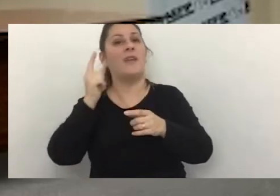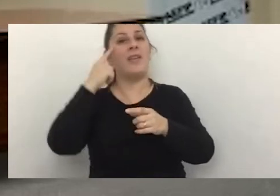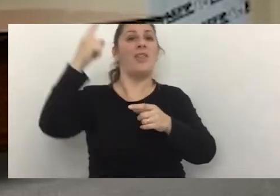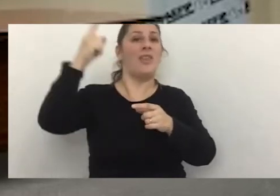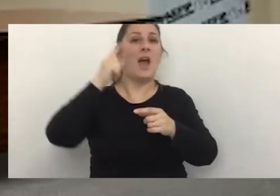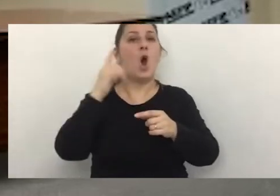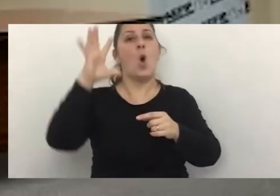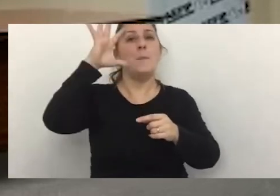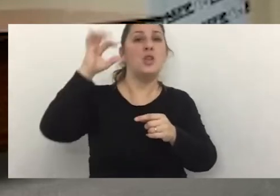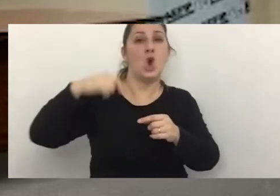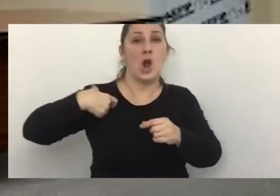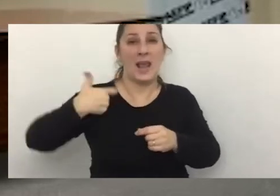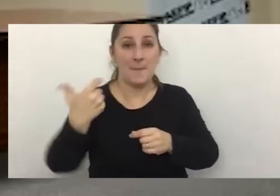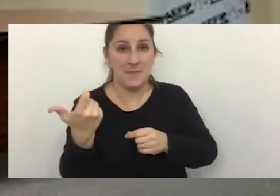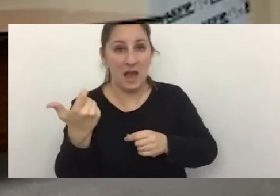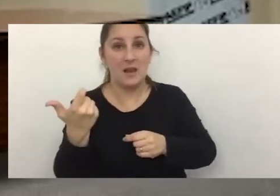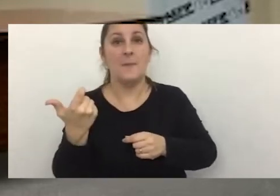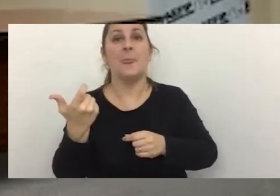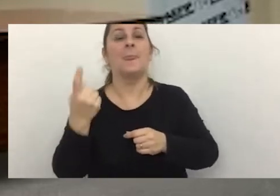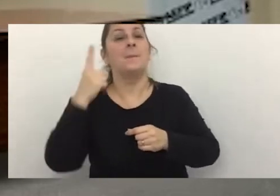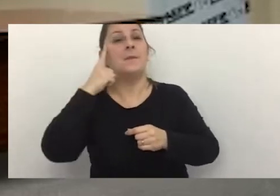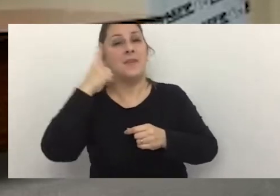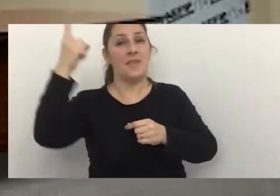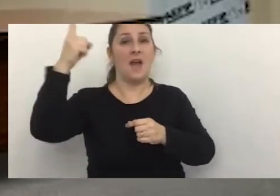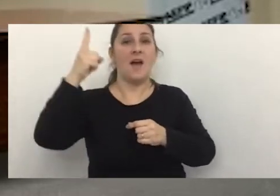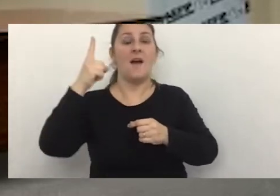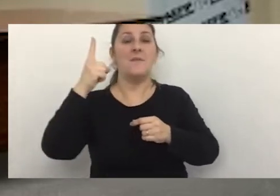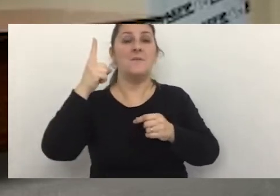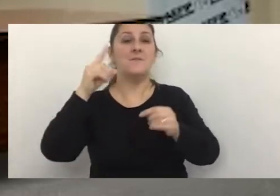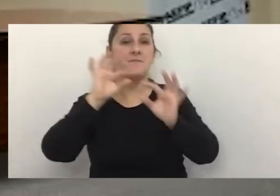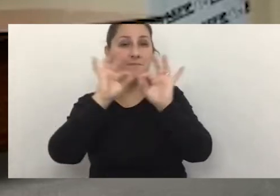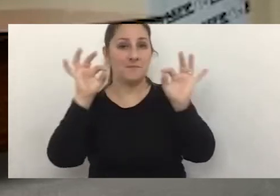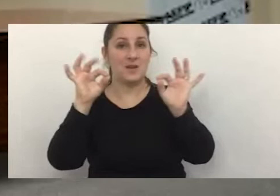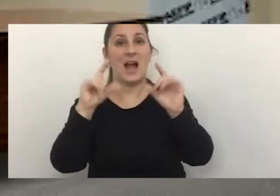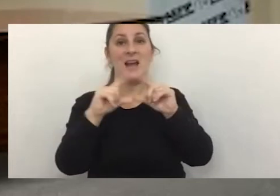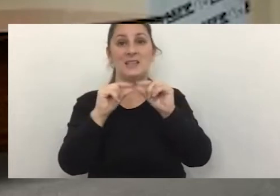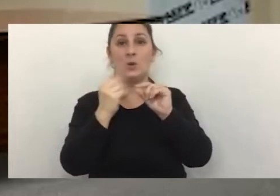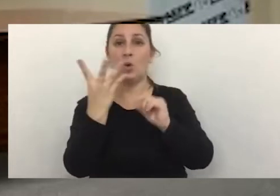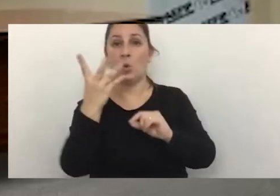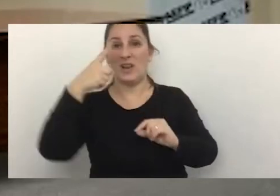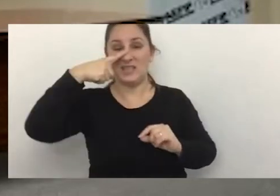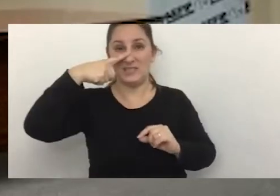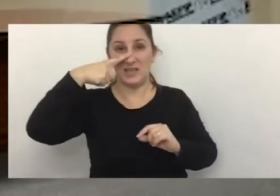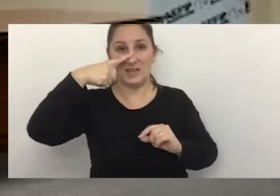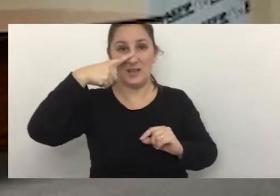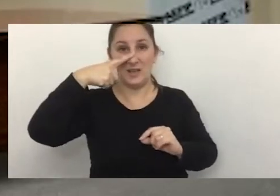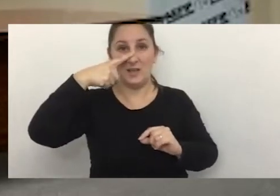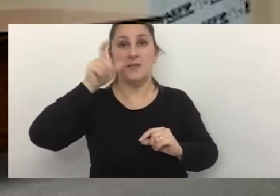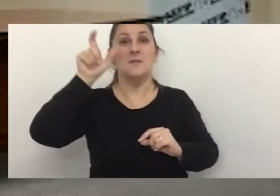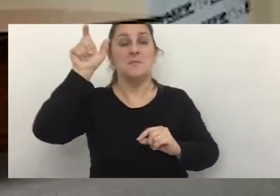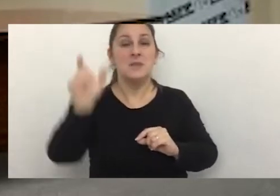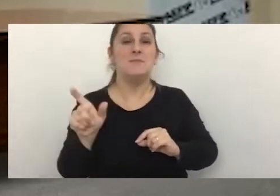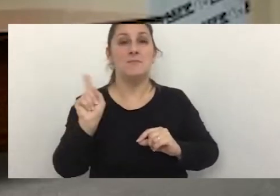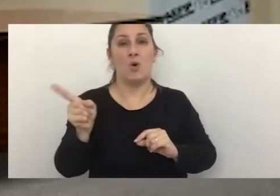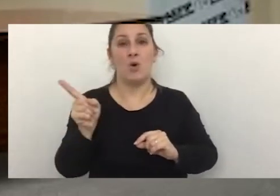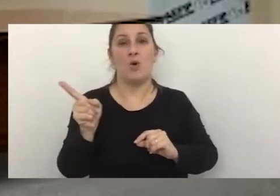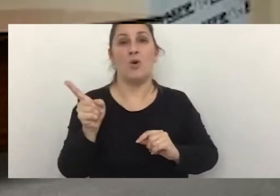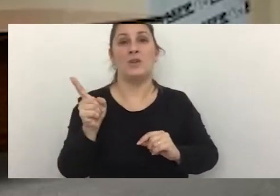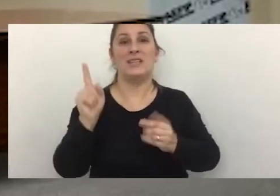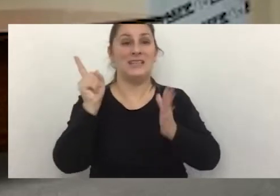gremial y quien introduce el concepto del artículo 47 es quien era el